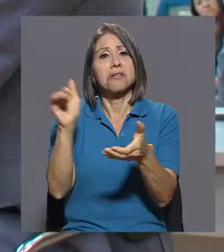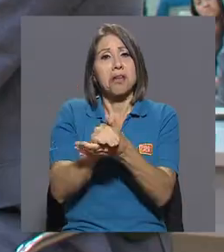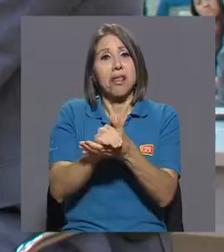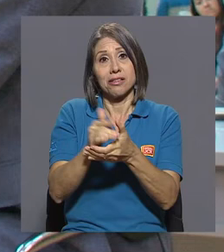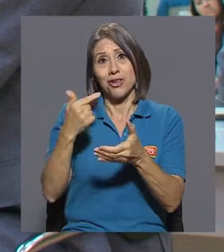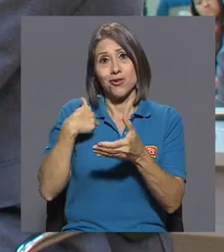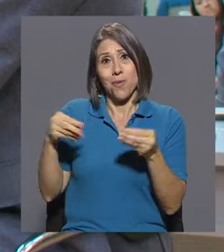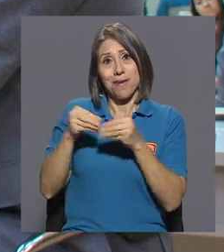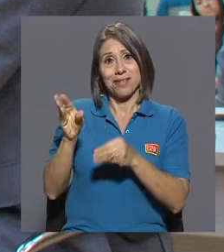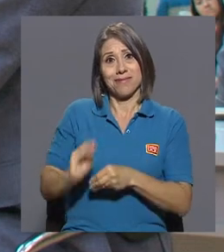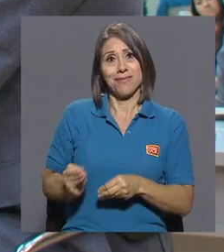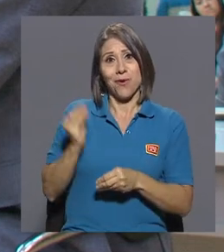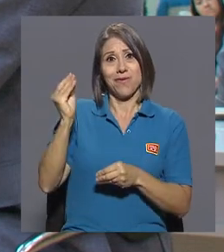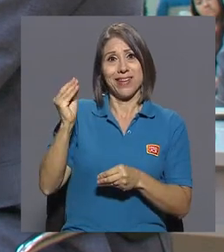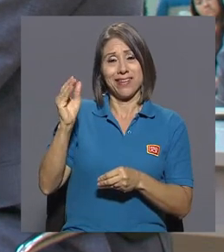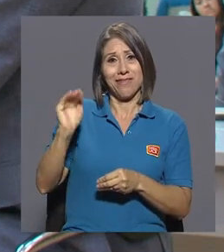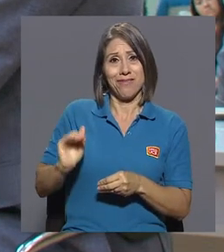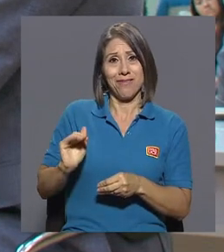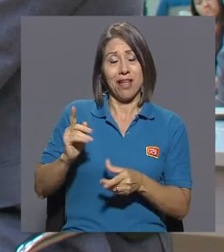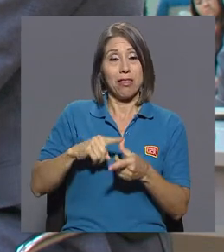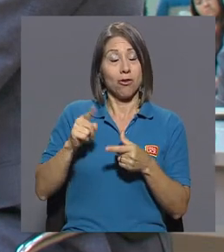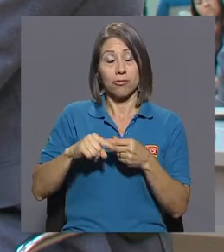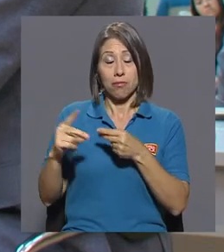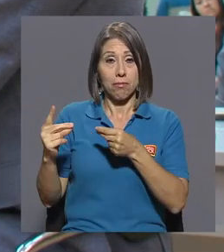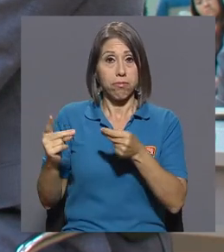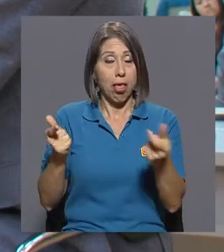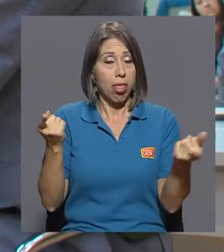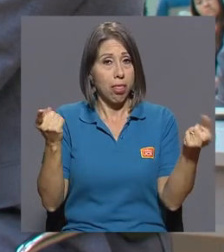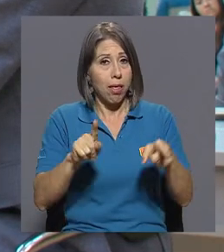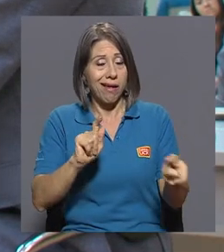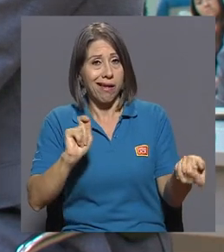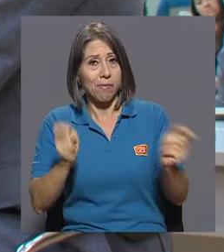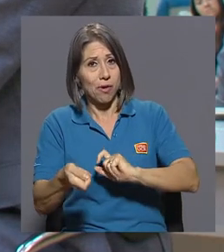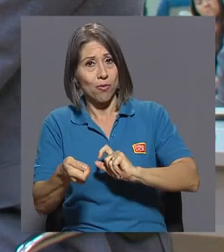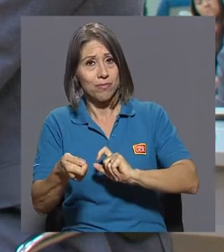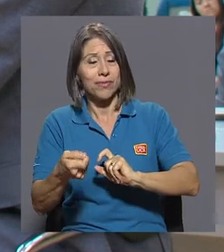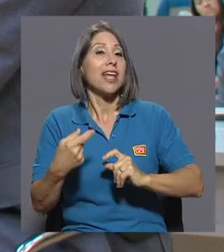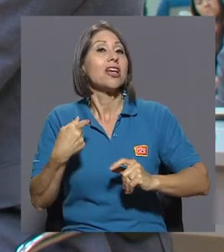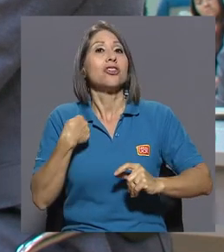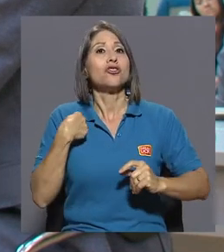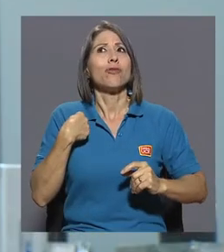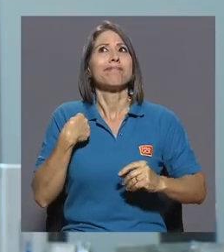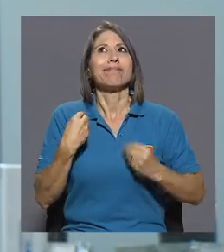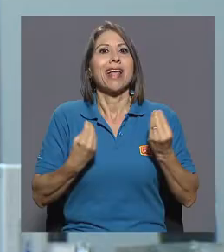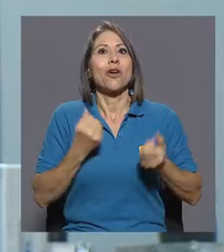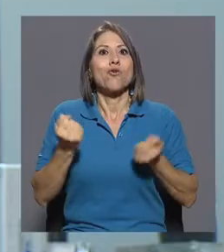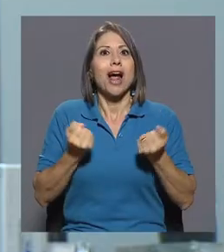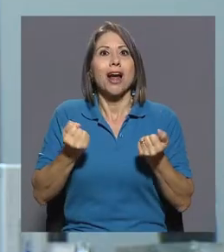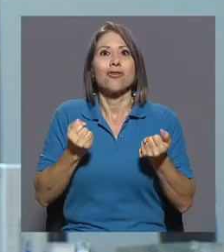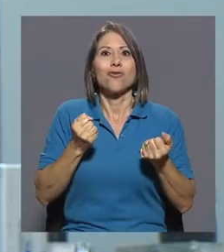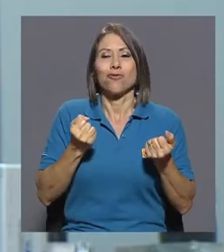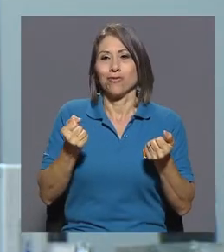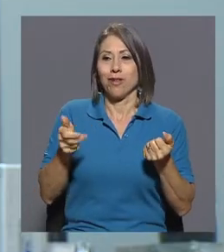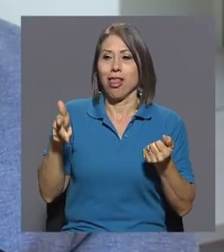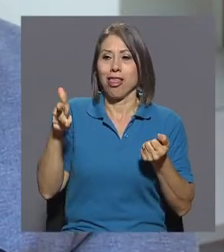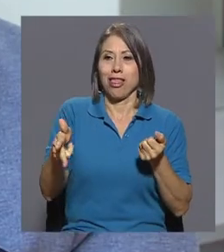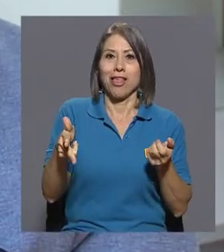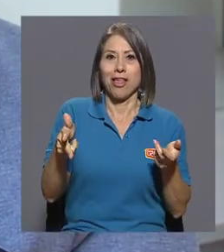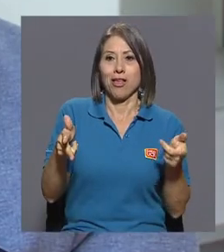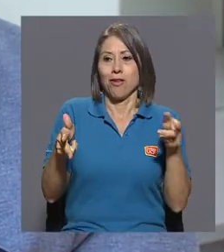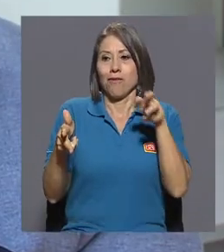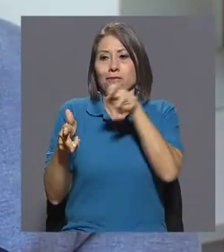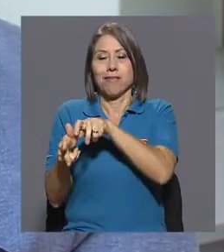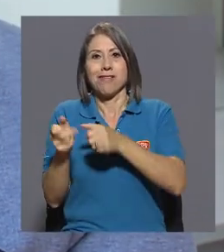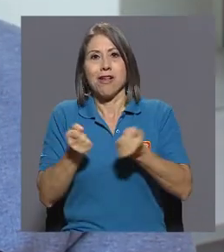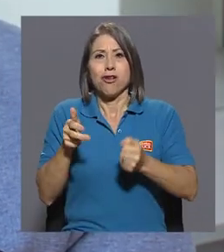entonces de un día para el otro todo cambió, me monté en un carro, me fui manejando de San Francisco y llegué a Los Ángeles.